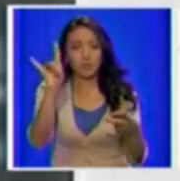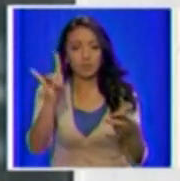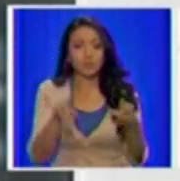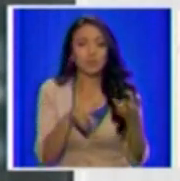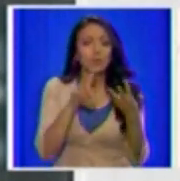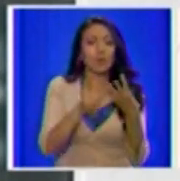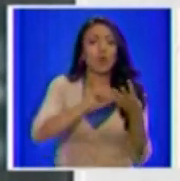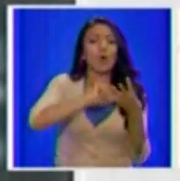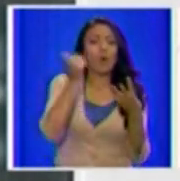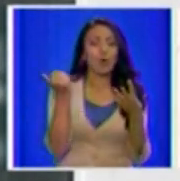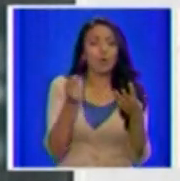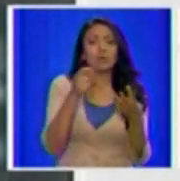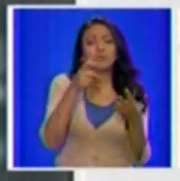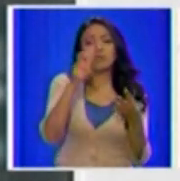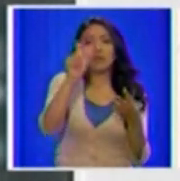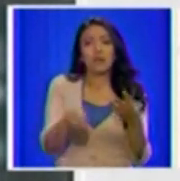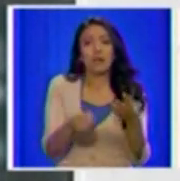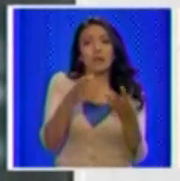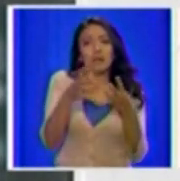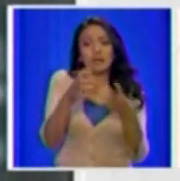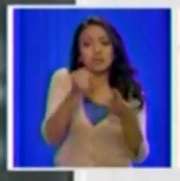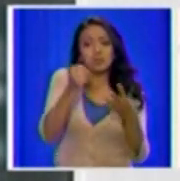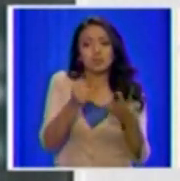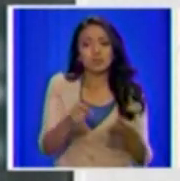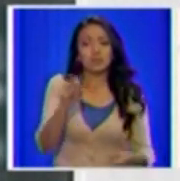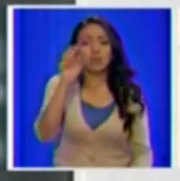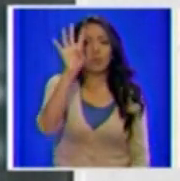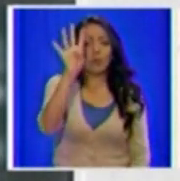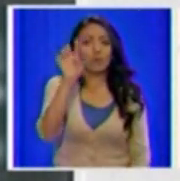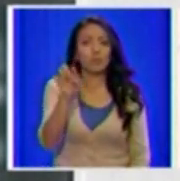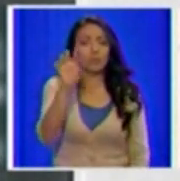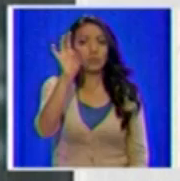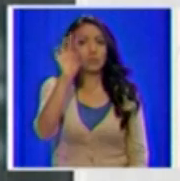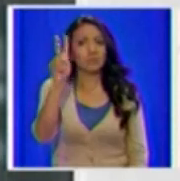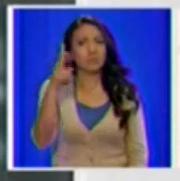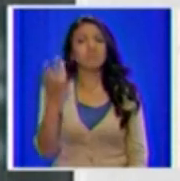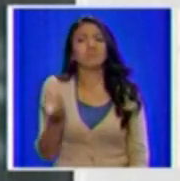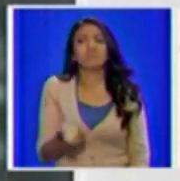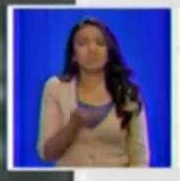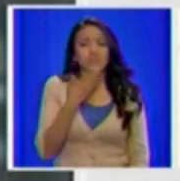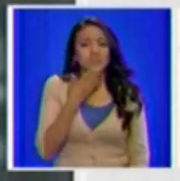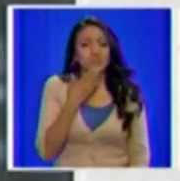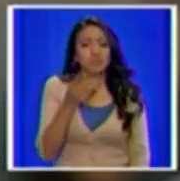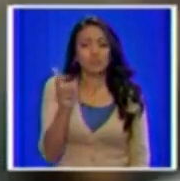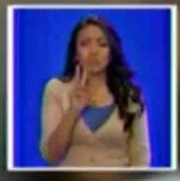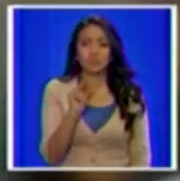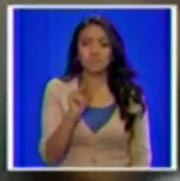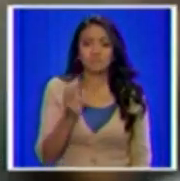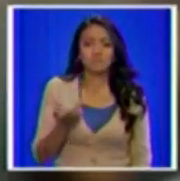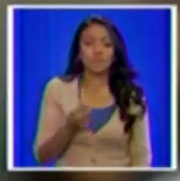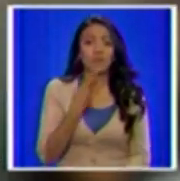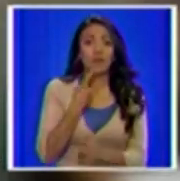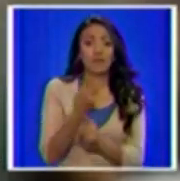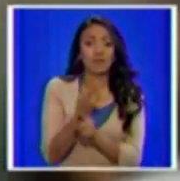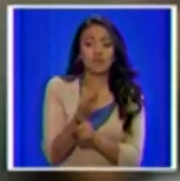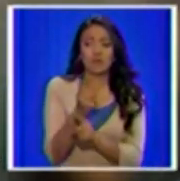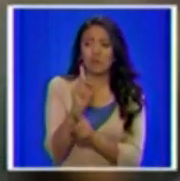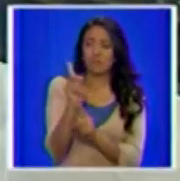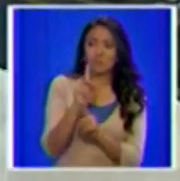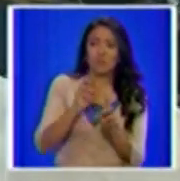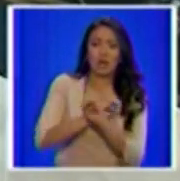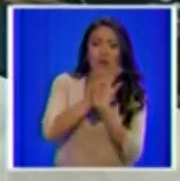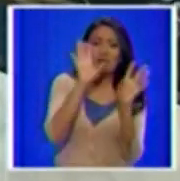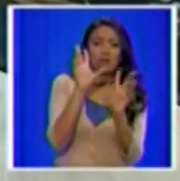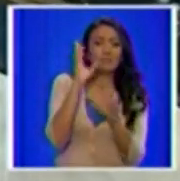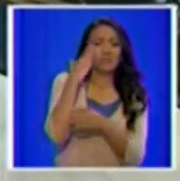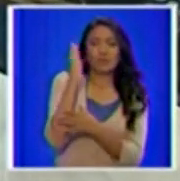$4.98 y uno más por GEA Tarjeta Segura con un débito de $4.91. Dice que no tiene claro desde cuándo